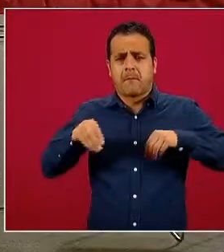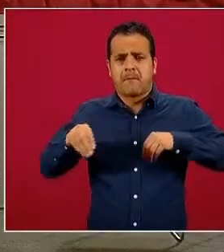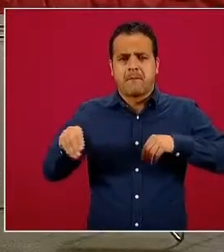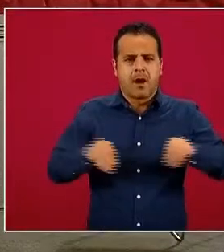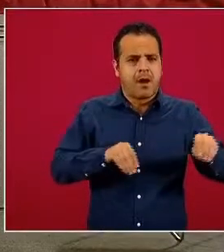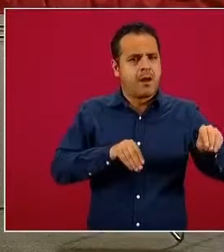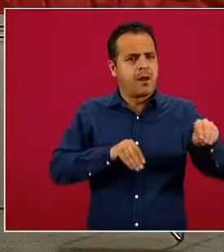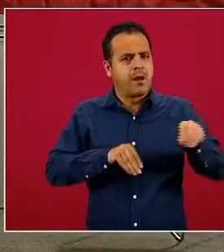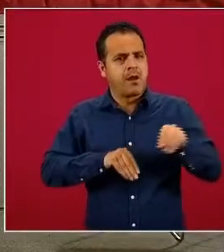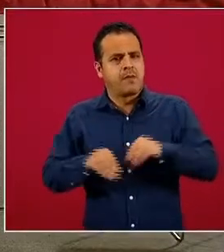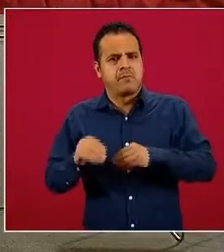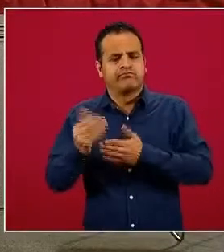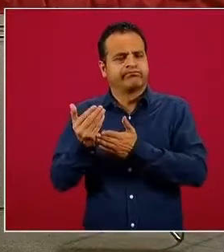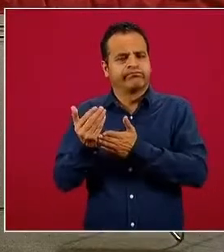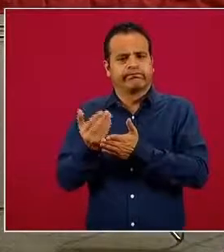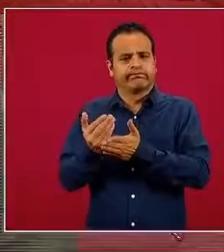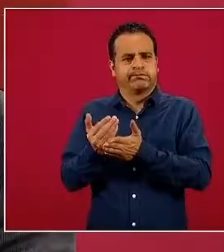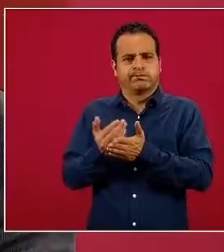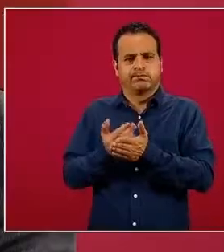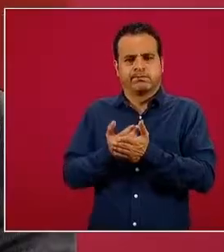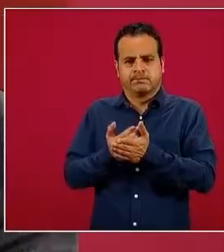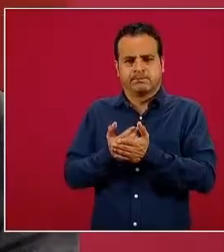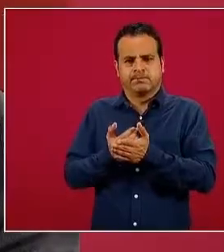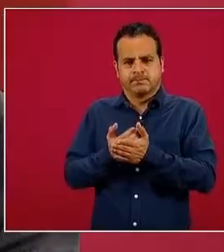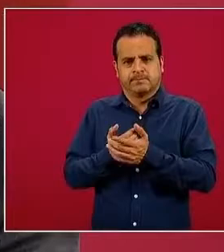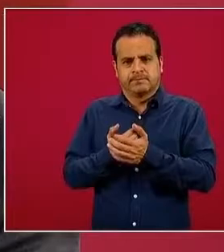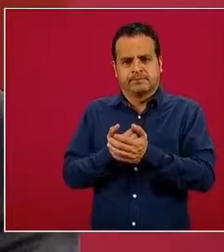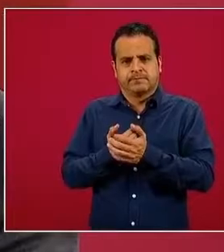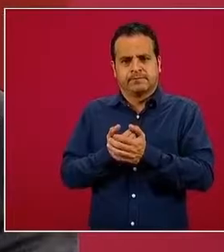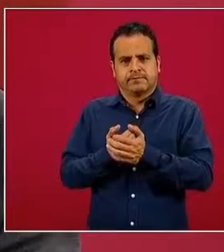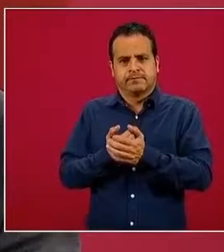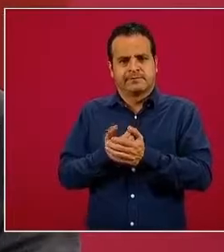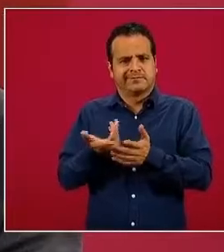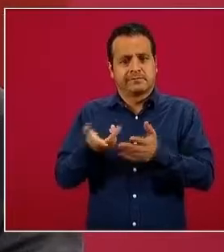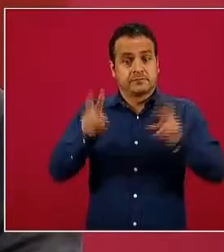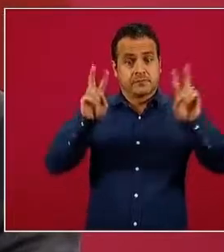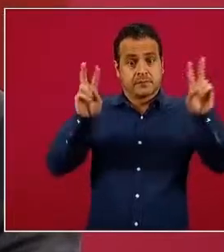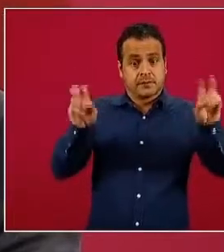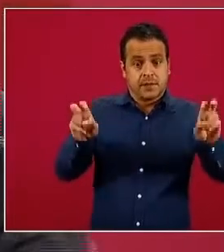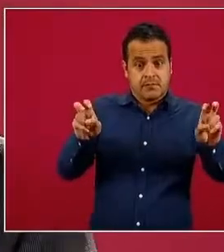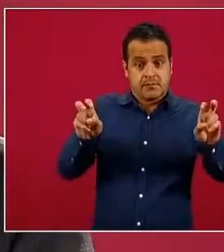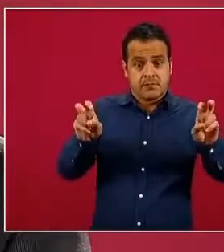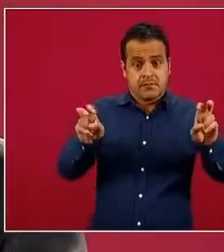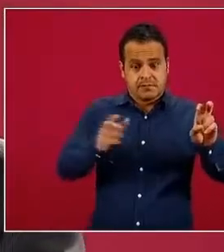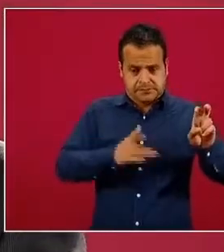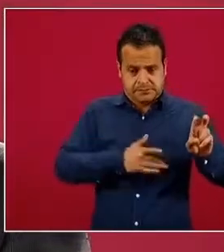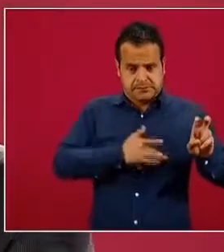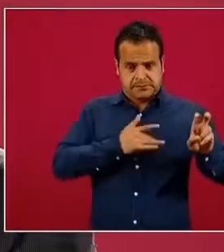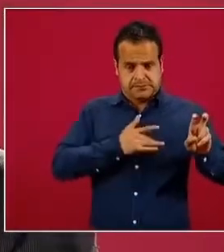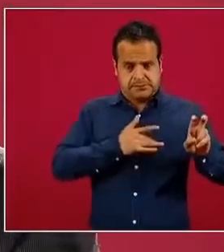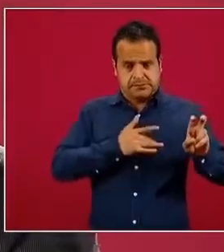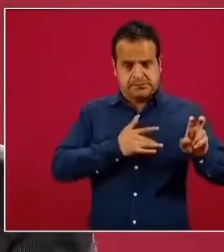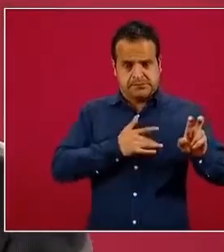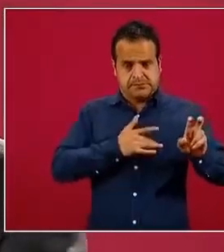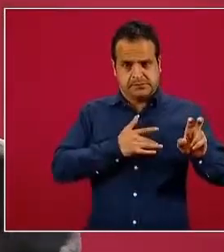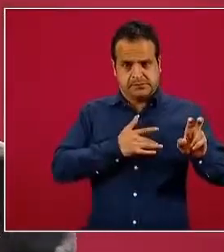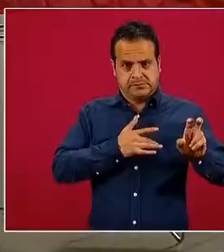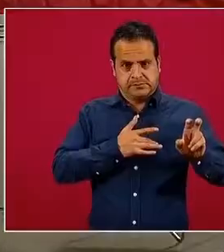quiero destacar que desde el punto de vista científico de la salud pública, nunca debemos considerar que la